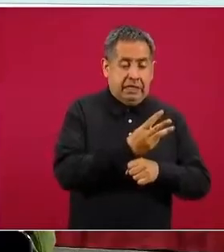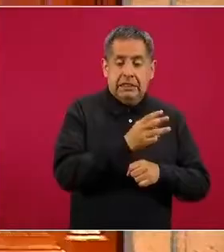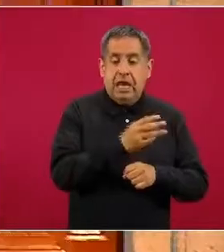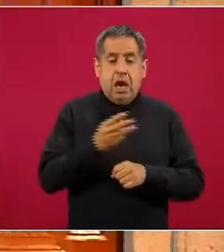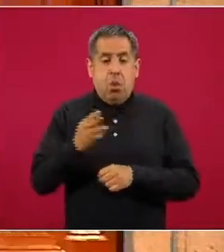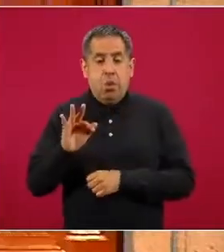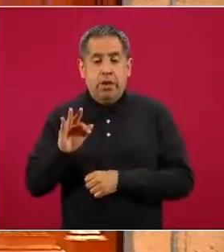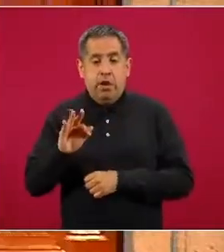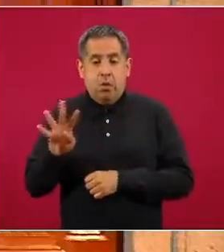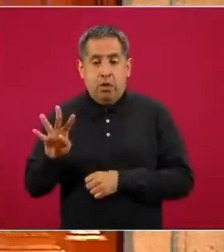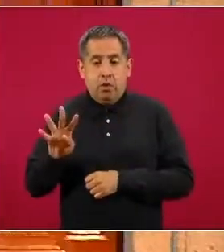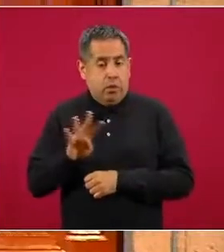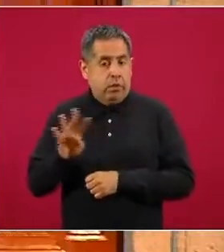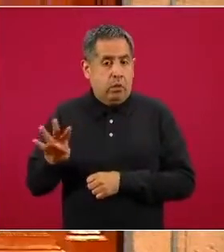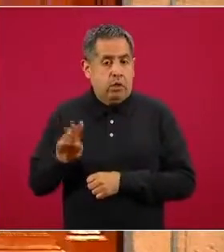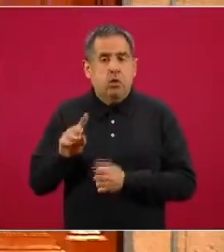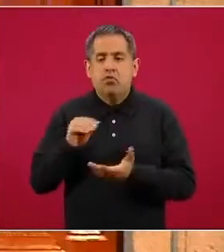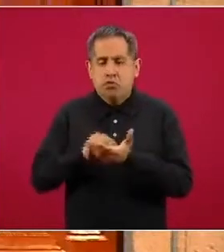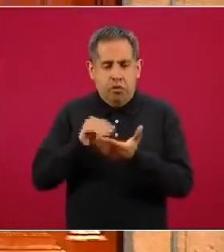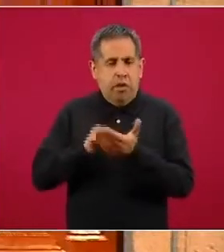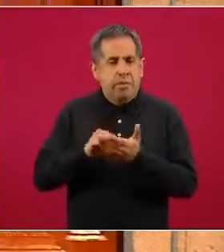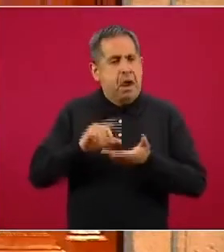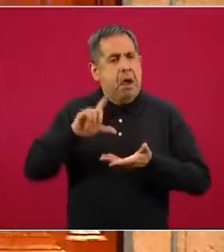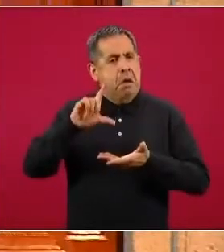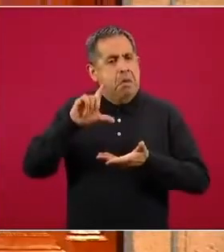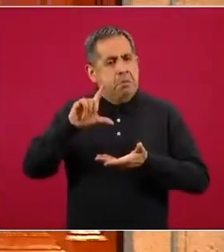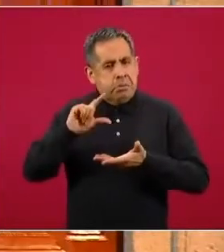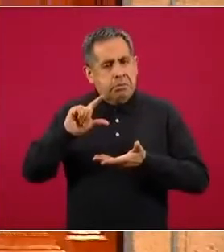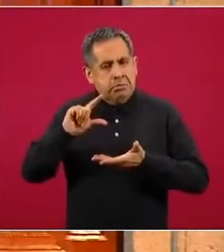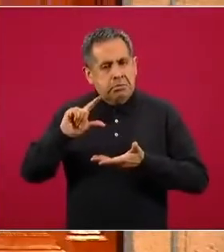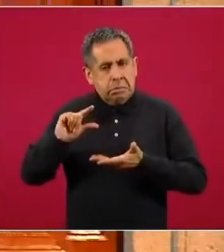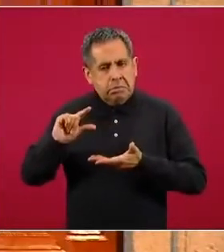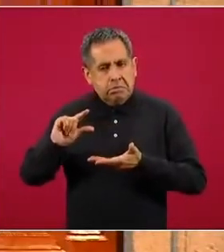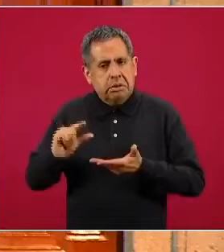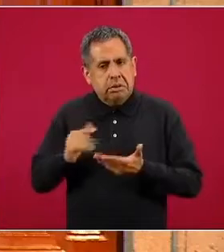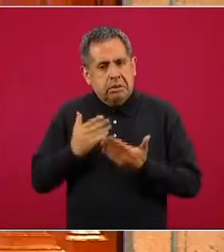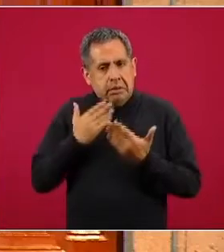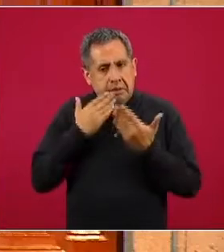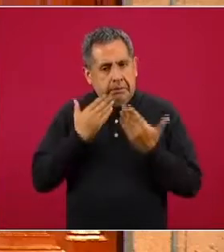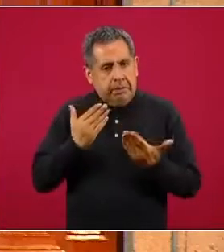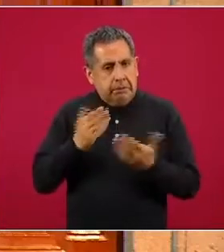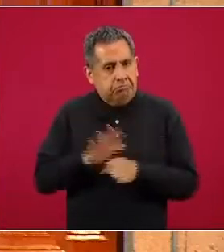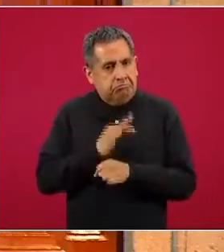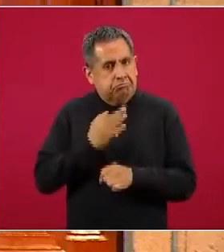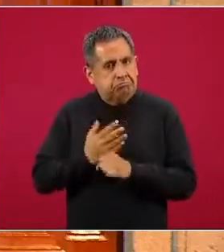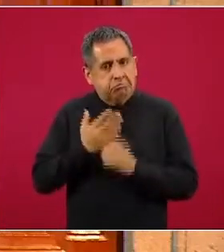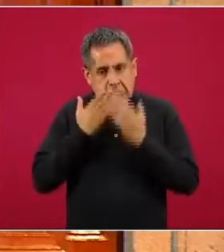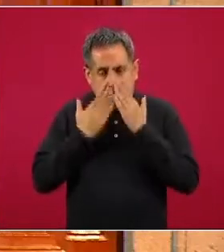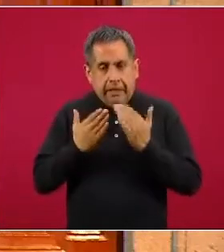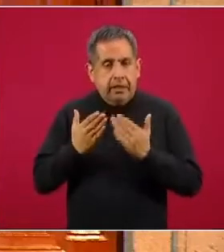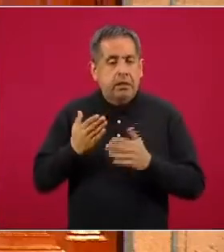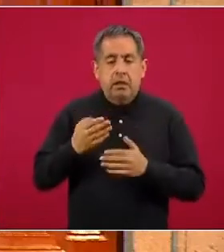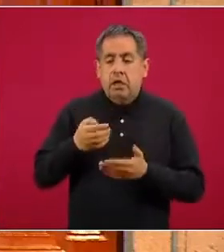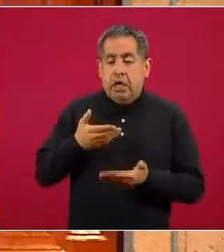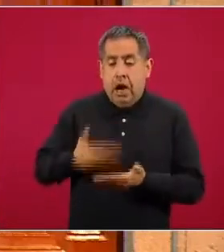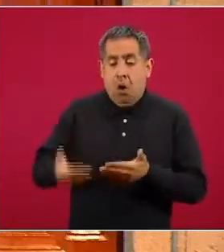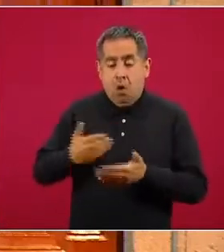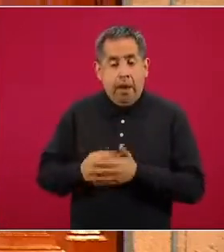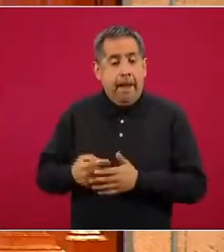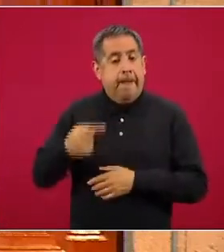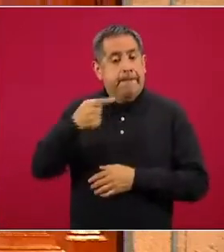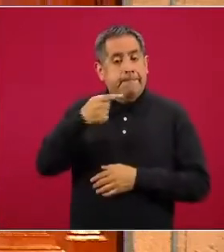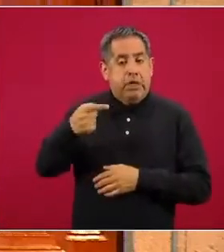44, continuamos teniendo este descenso importante con el cual abrimos en la semana. Para hoy son menos